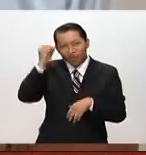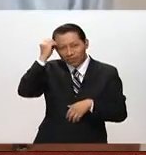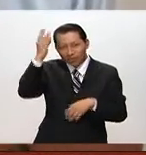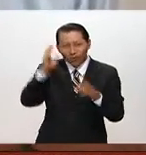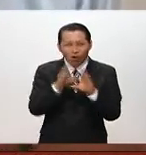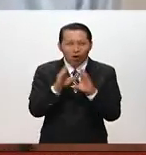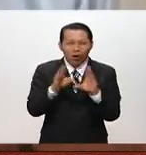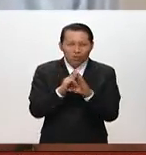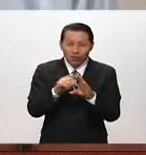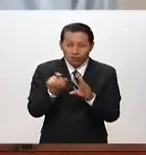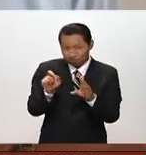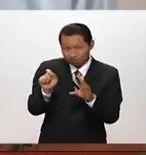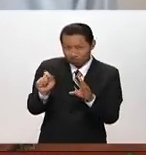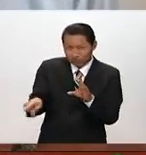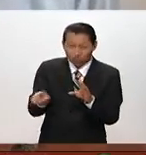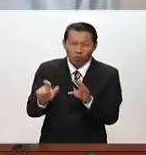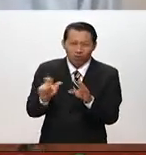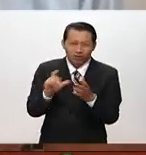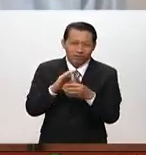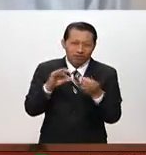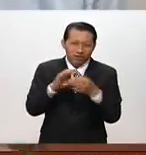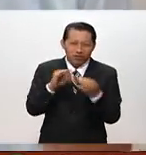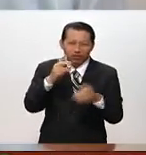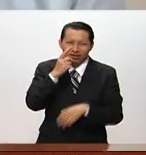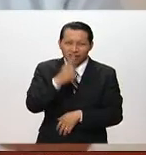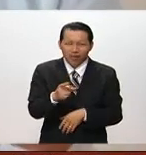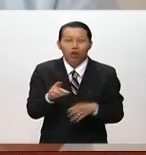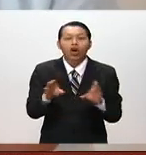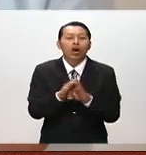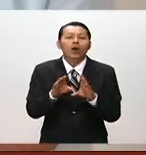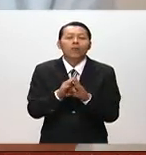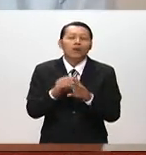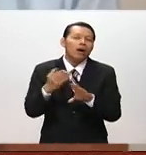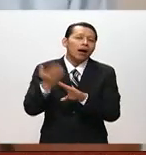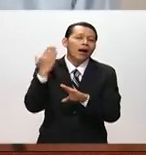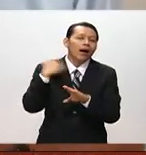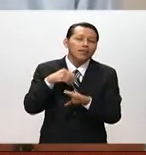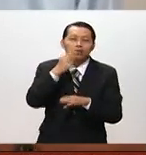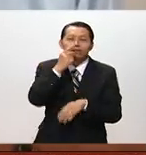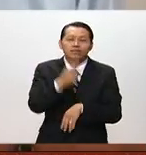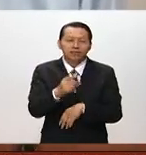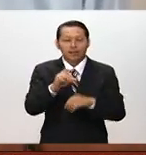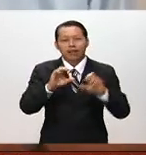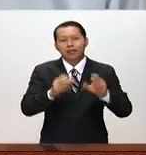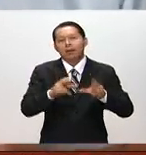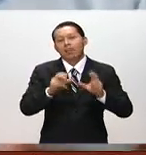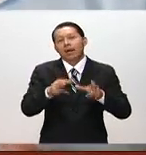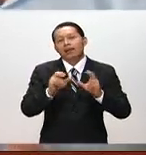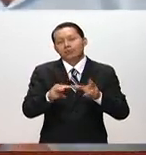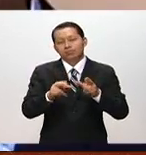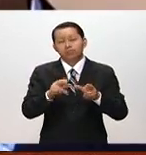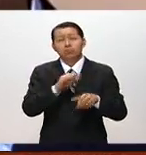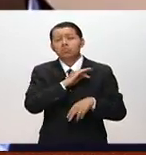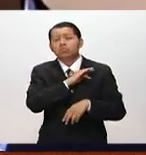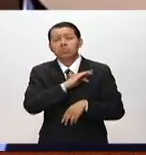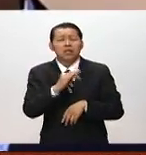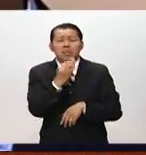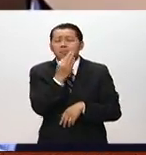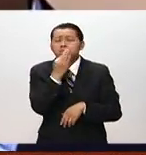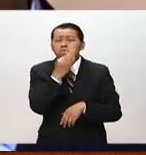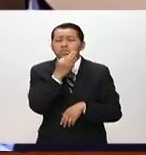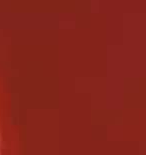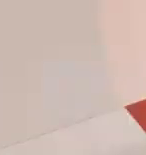anécdota aquella de él mismo cuando dijo que arreglaba el asunto en ese entonces conflicto que había en Chiapas en cuestión de